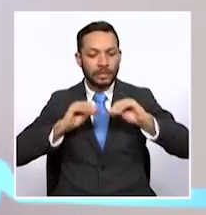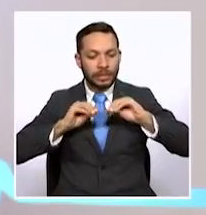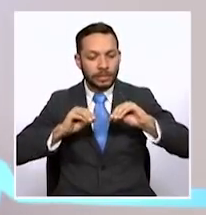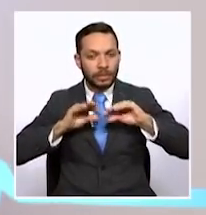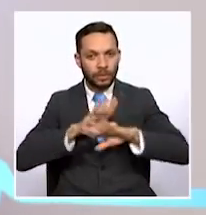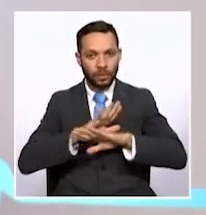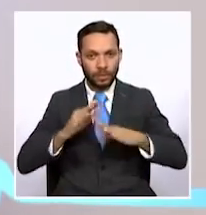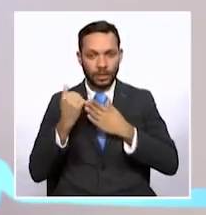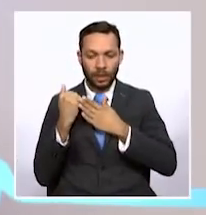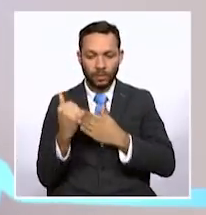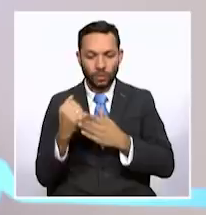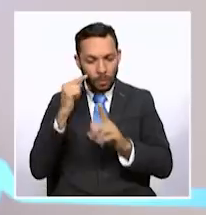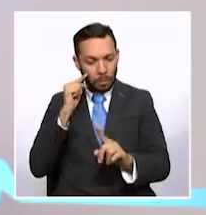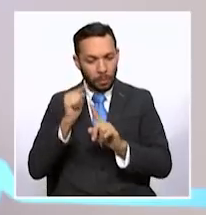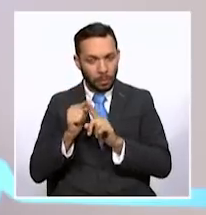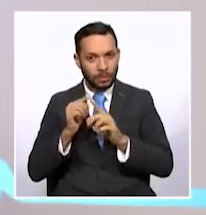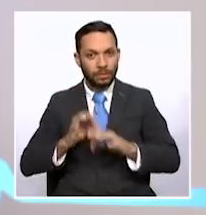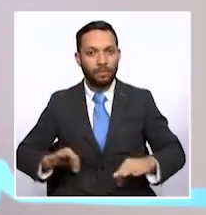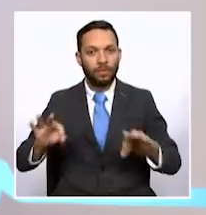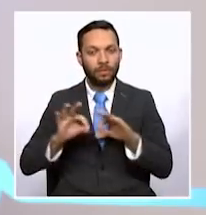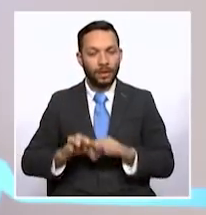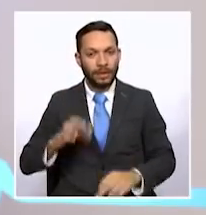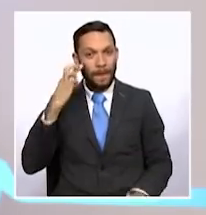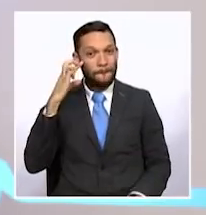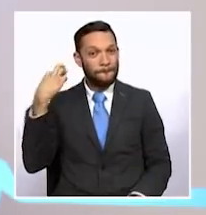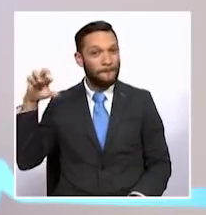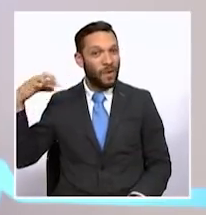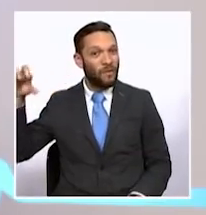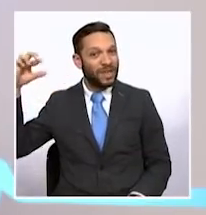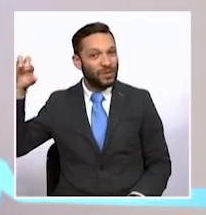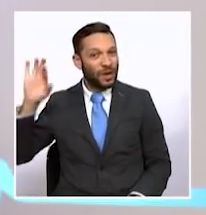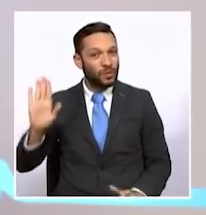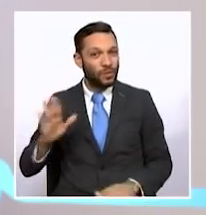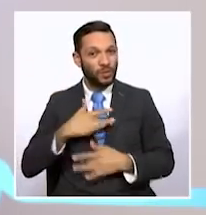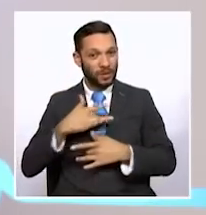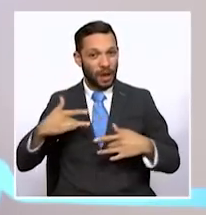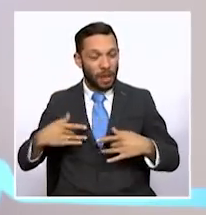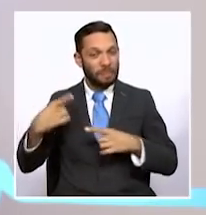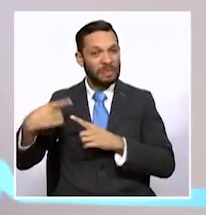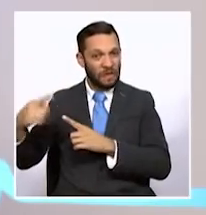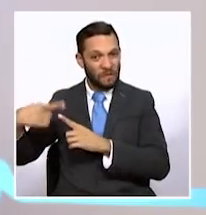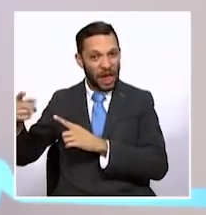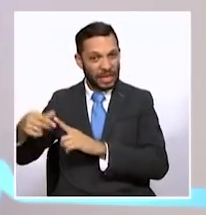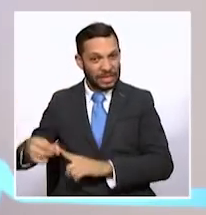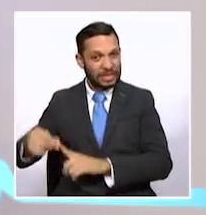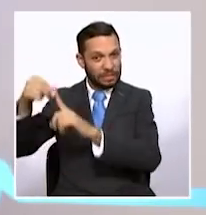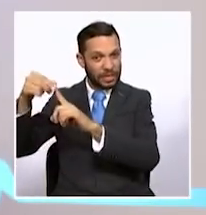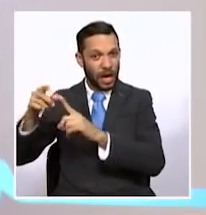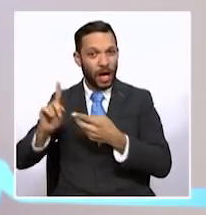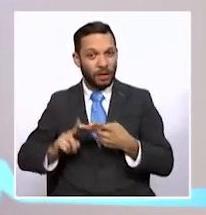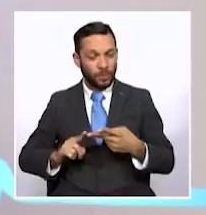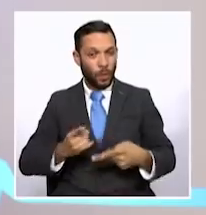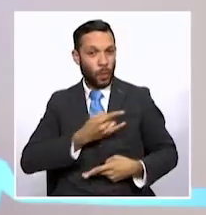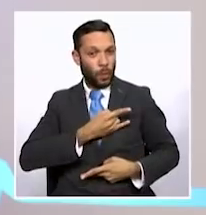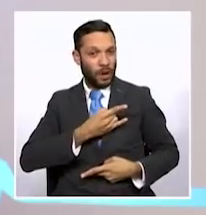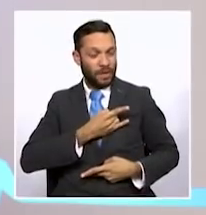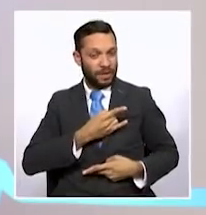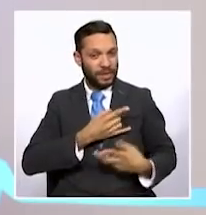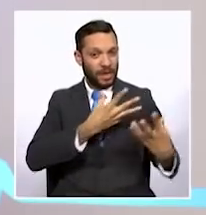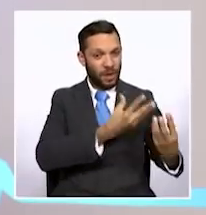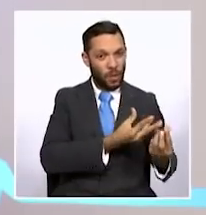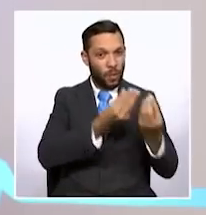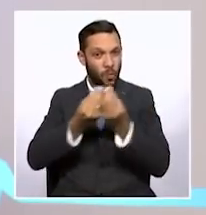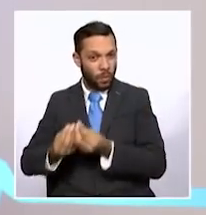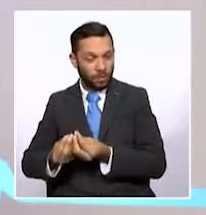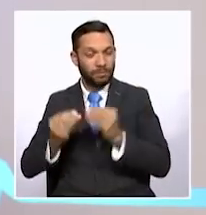apoyo de todos los profesionales de la salud, especialistas en diferentes áreas, universidades, que se unen a este